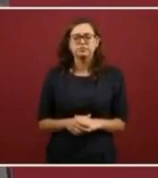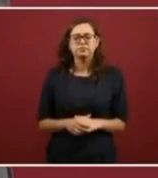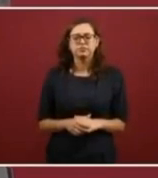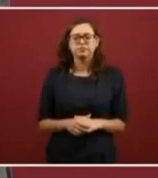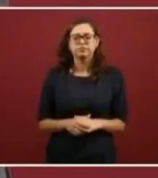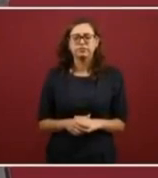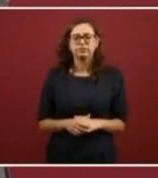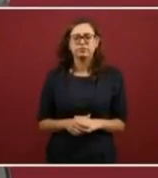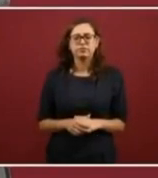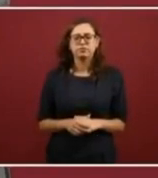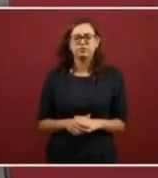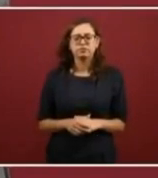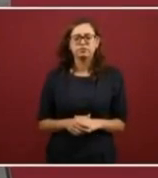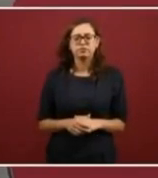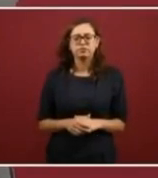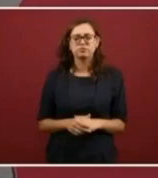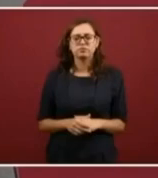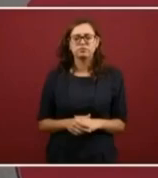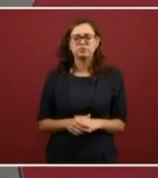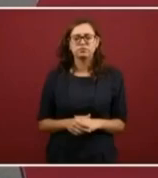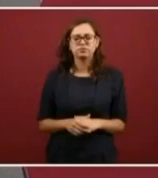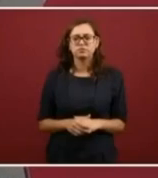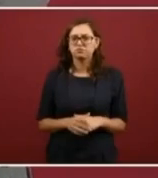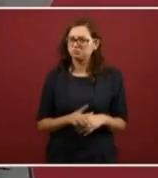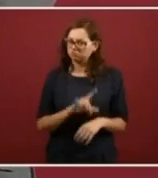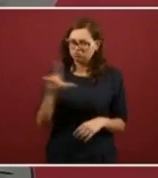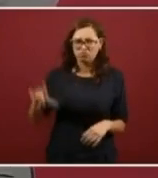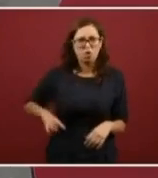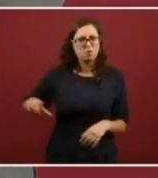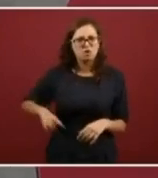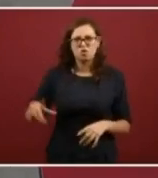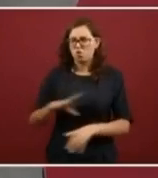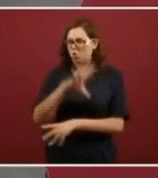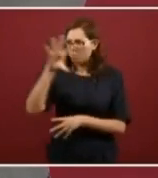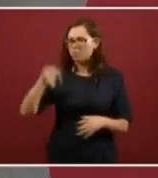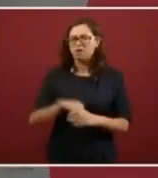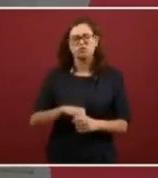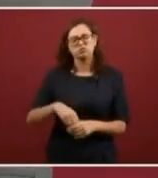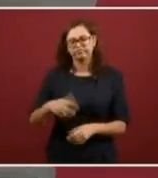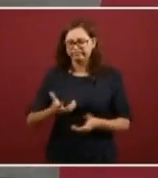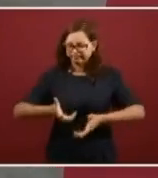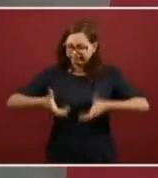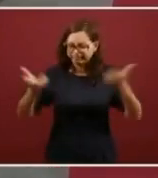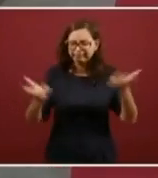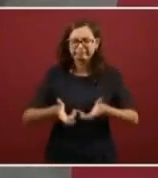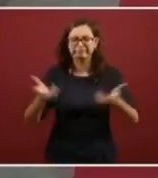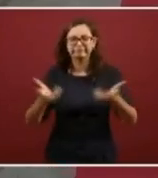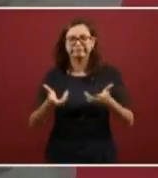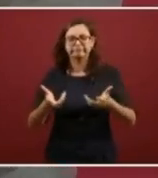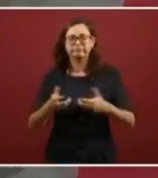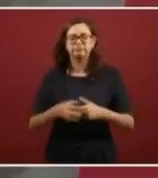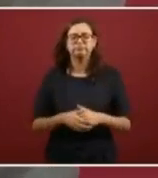lo va a hacer el Estado. O sea,